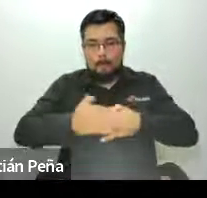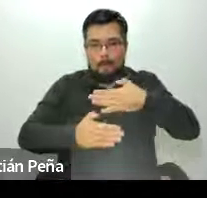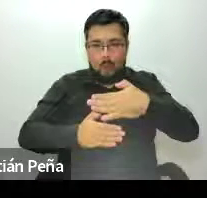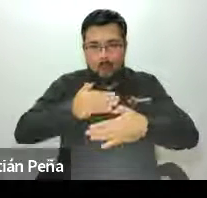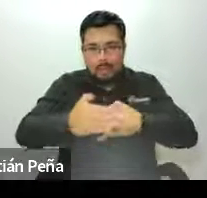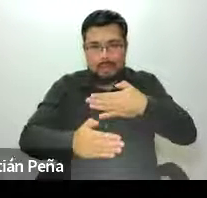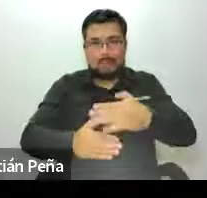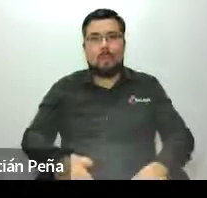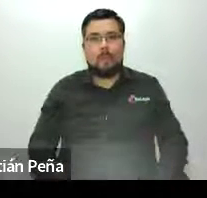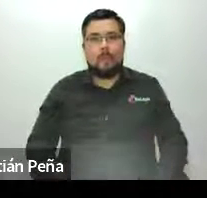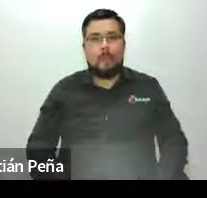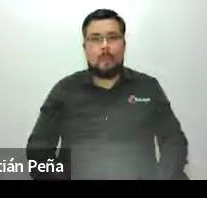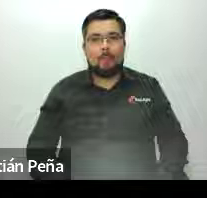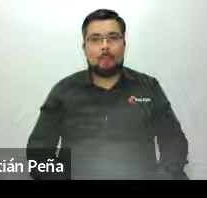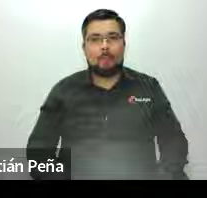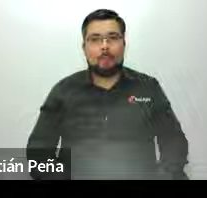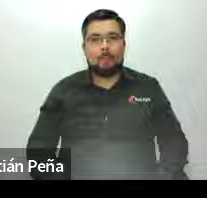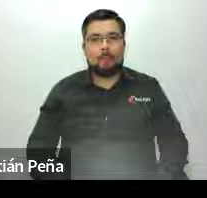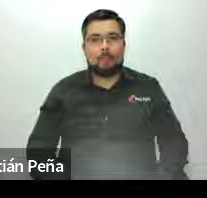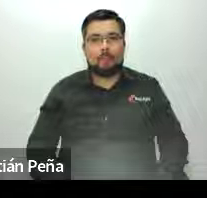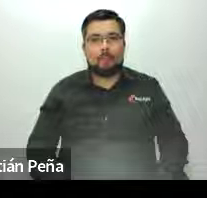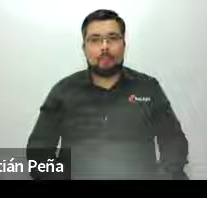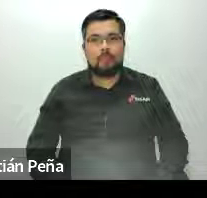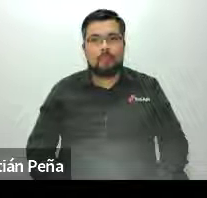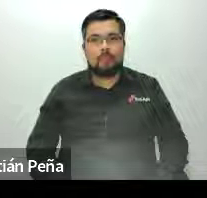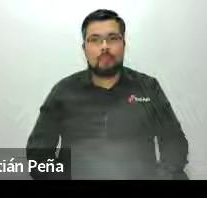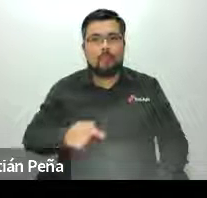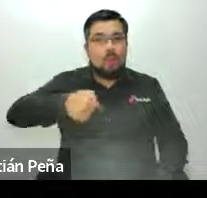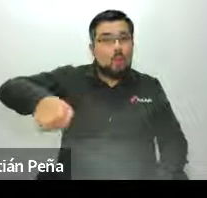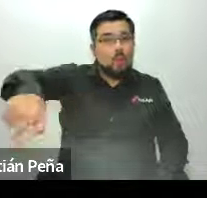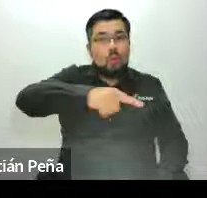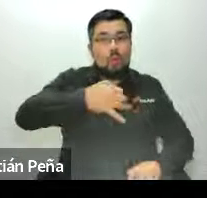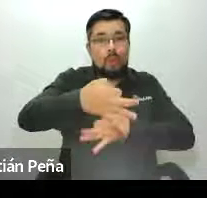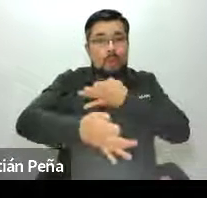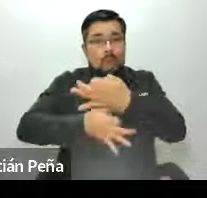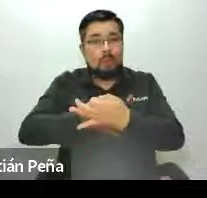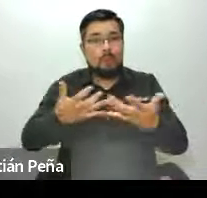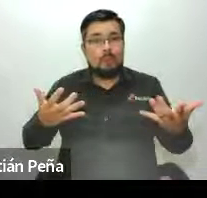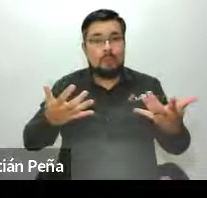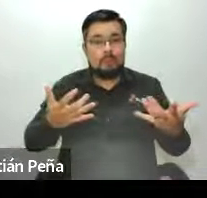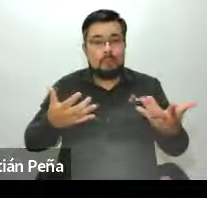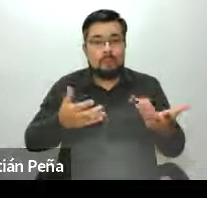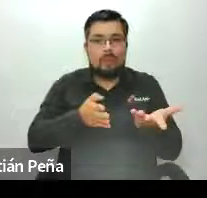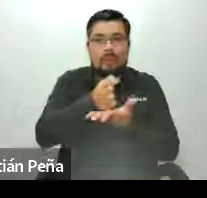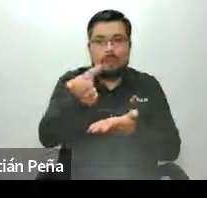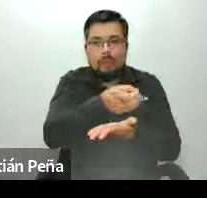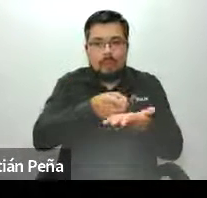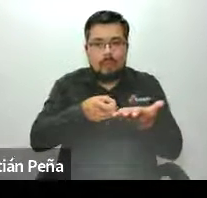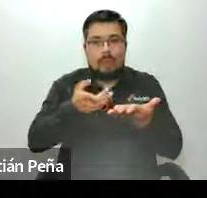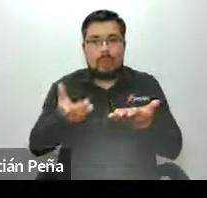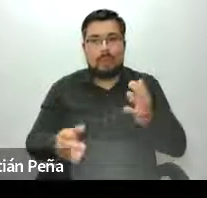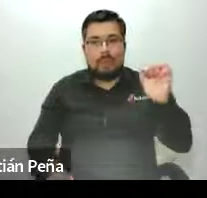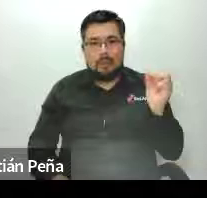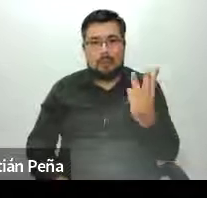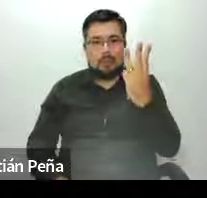las progresiones, ¿no? Y es que y nosotros lo planteamos desde que las diseñamos, ¿no? Estas tres posibilidades, decimos.